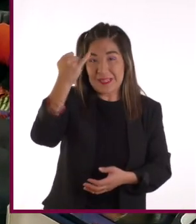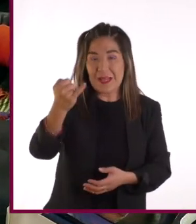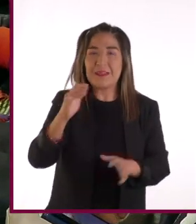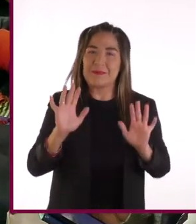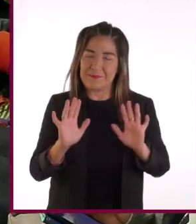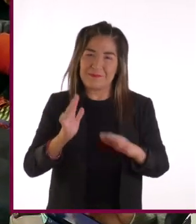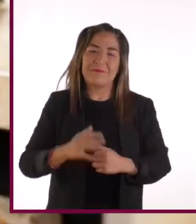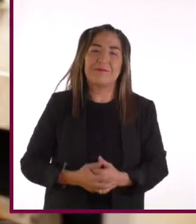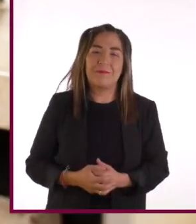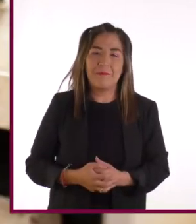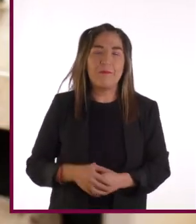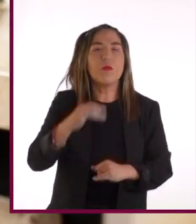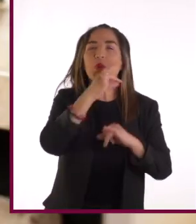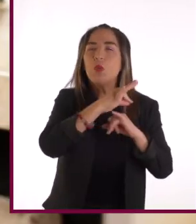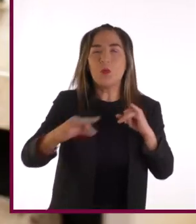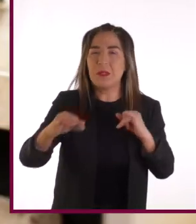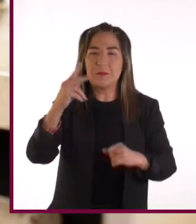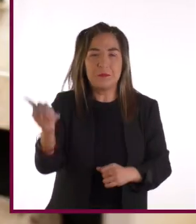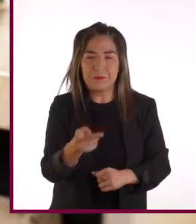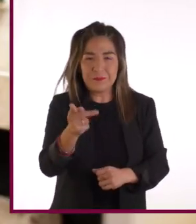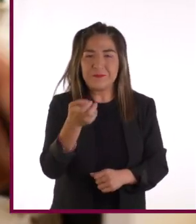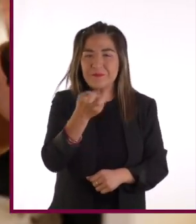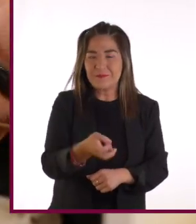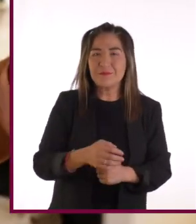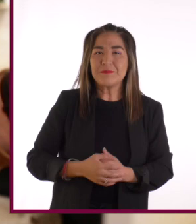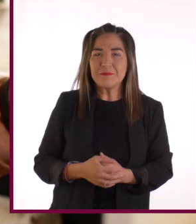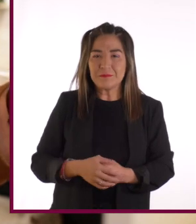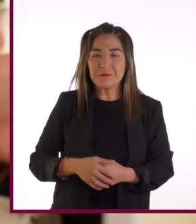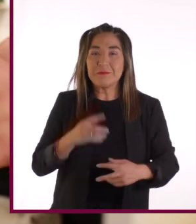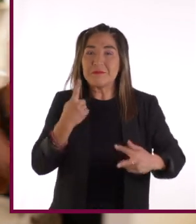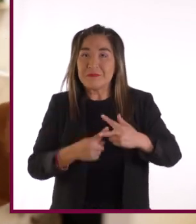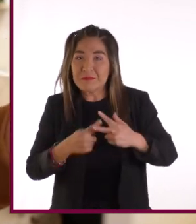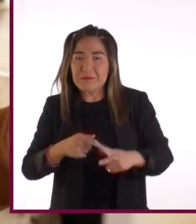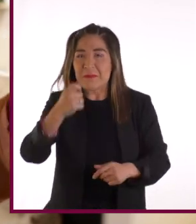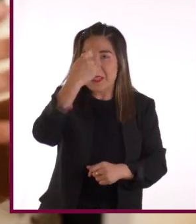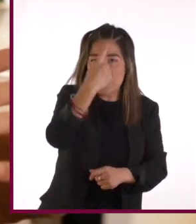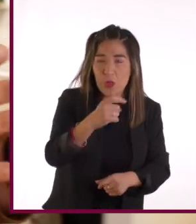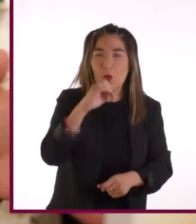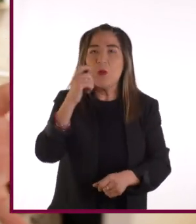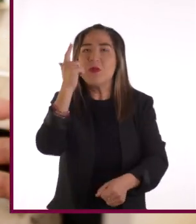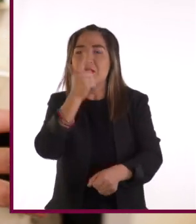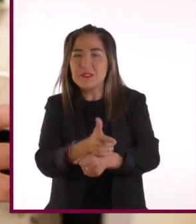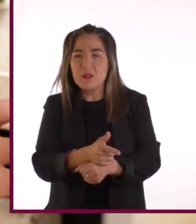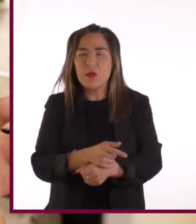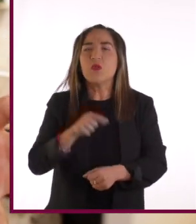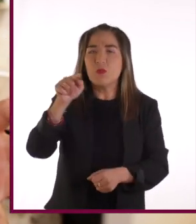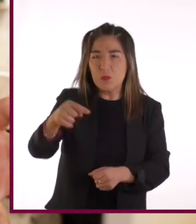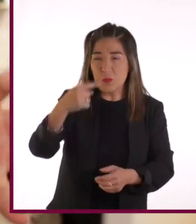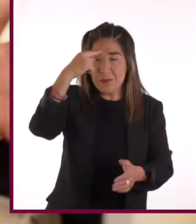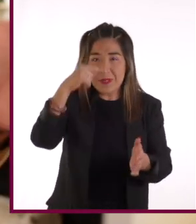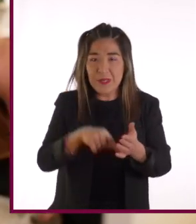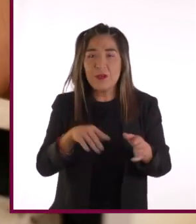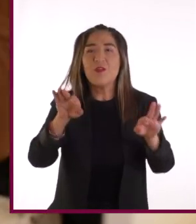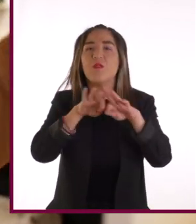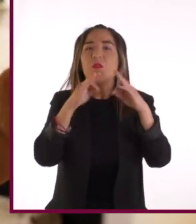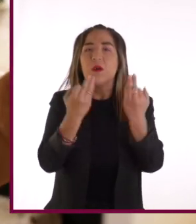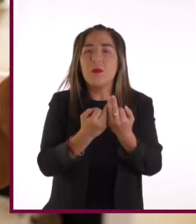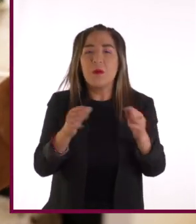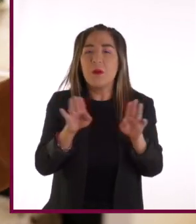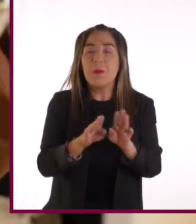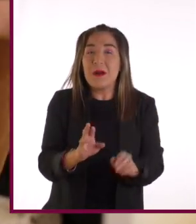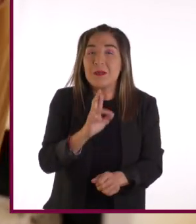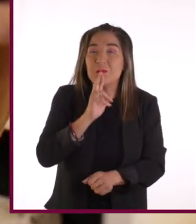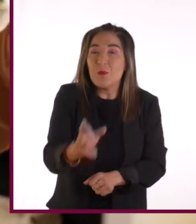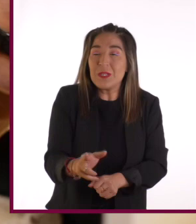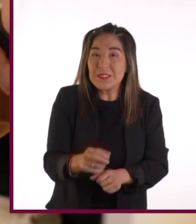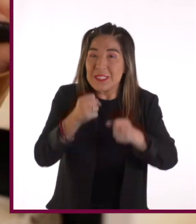posición filosófica. Doctora, para finalizar, entonces la pregunta esta de si las matemáticas se inventan o se descubren, ¿tú crees que en algún momento